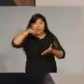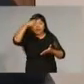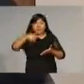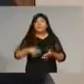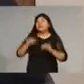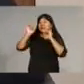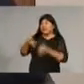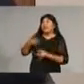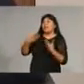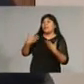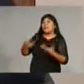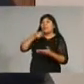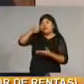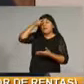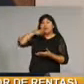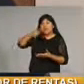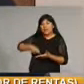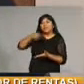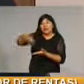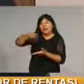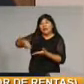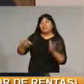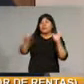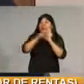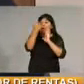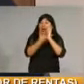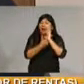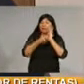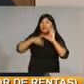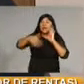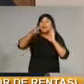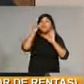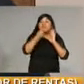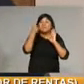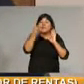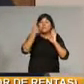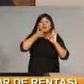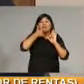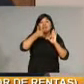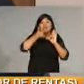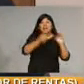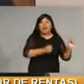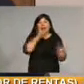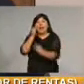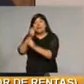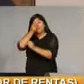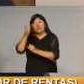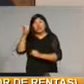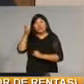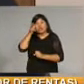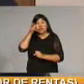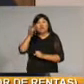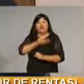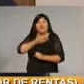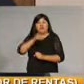efectivamente esa normativa salió aprobada para que a partir del primero de septiembre y hasta el 28 de febrero del 2017